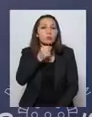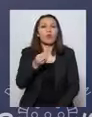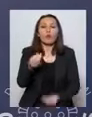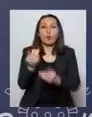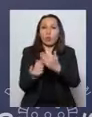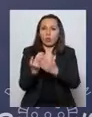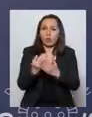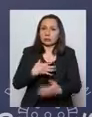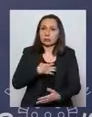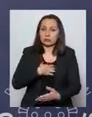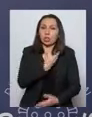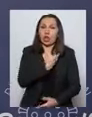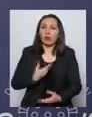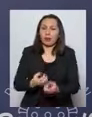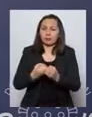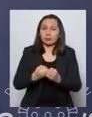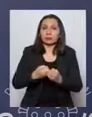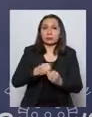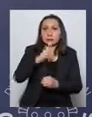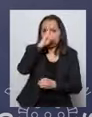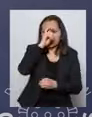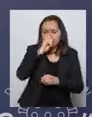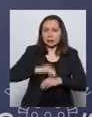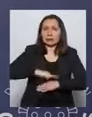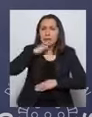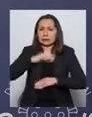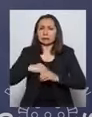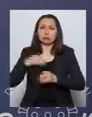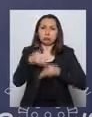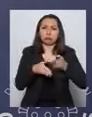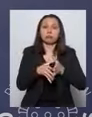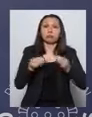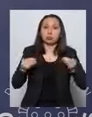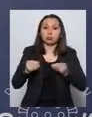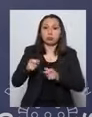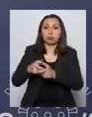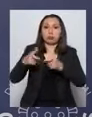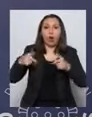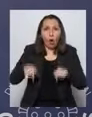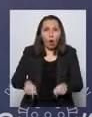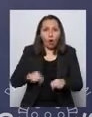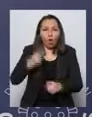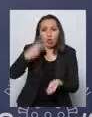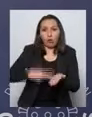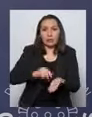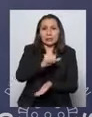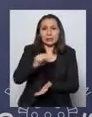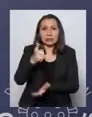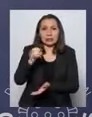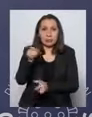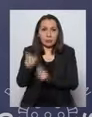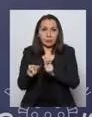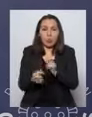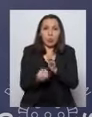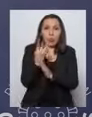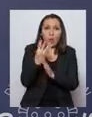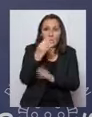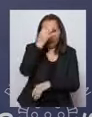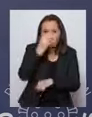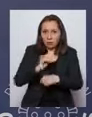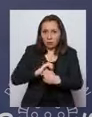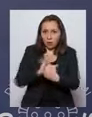días teme el gobierno al colapso del sistema dado el aumento importante en casos nuevos hoy 2 mil 660 casos nuevos